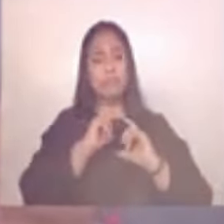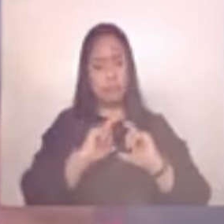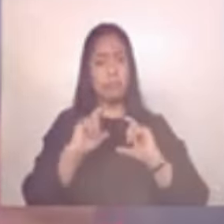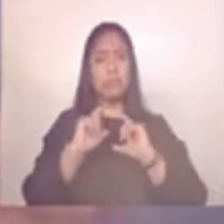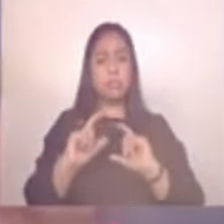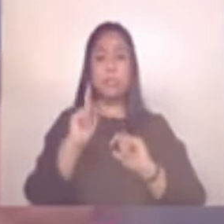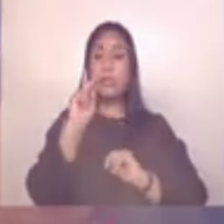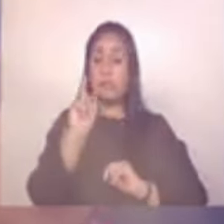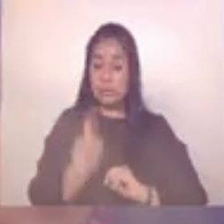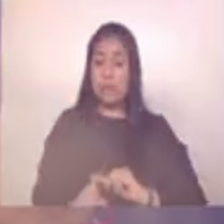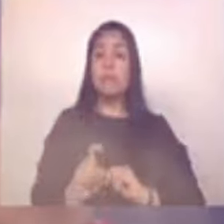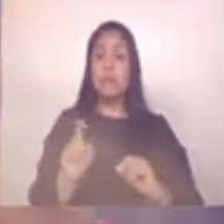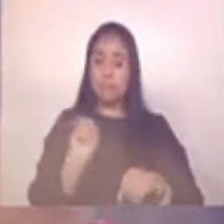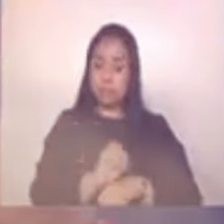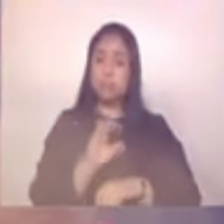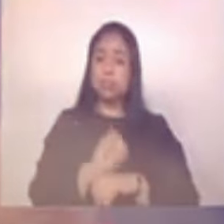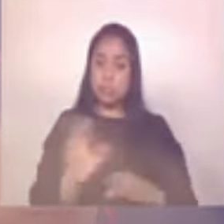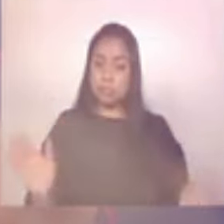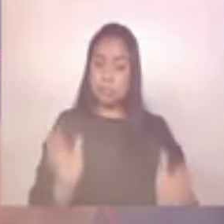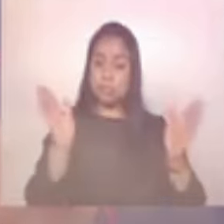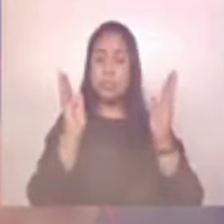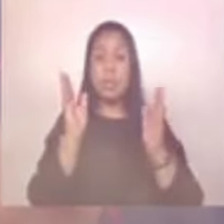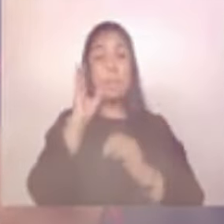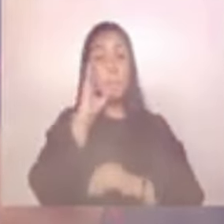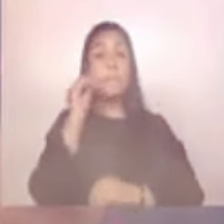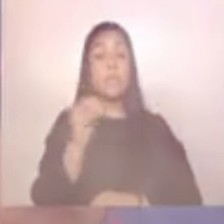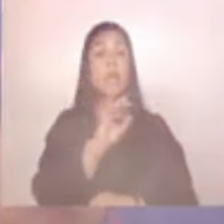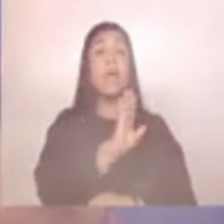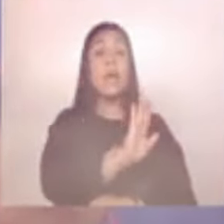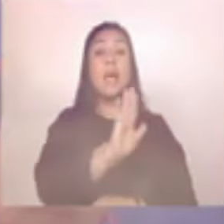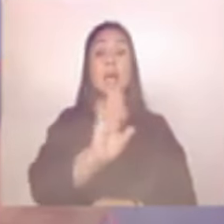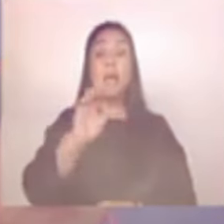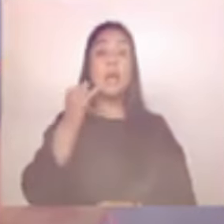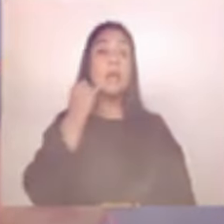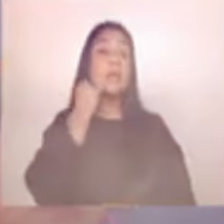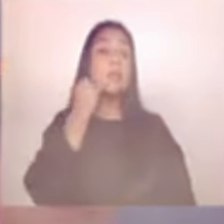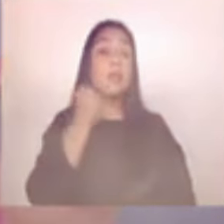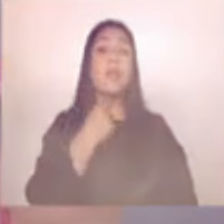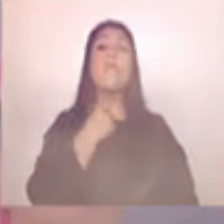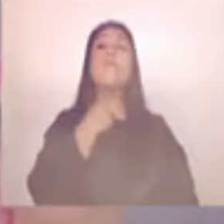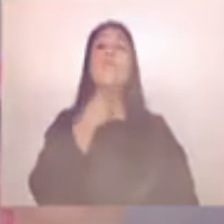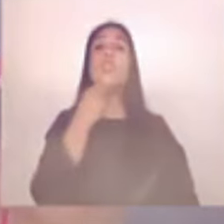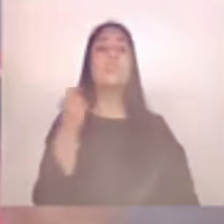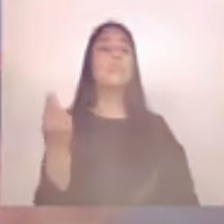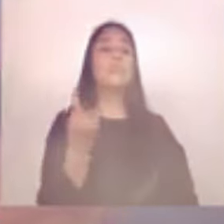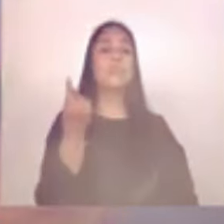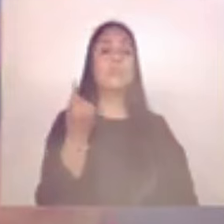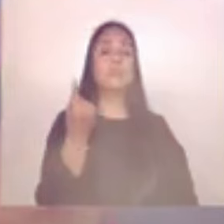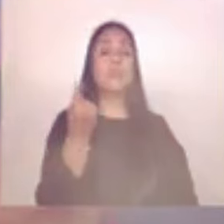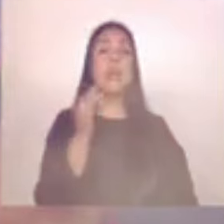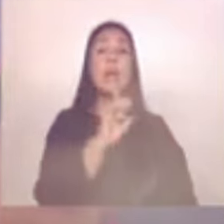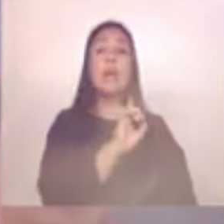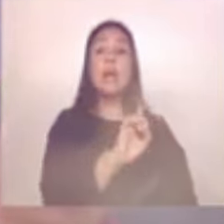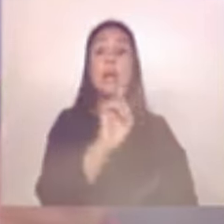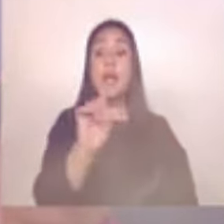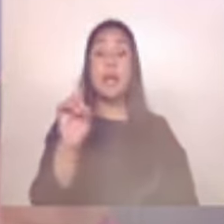ser fomentada, porque cada idioma es una voz única. Cada idioma representa una